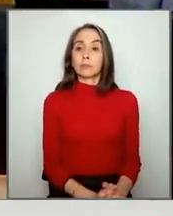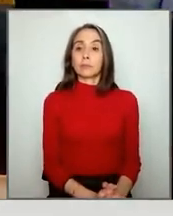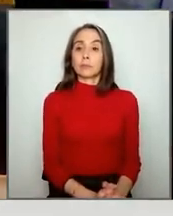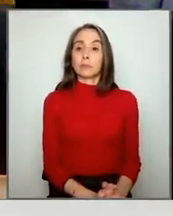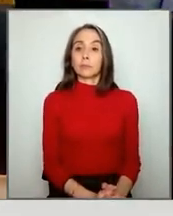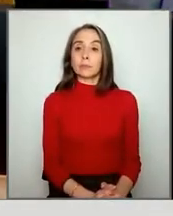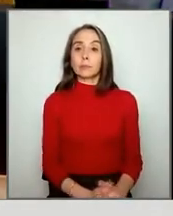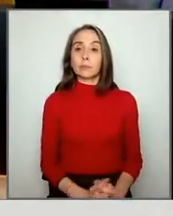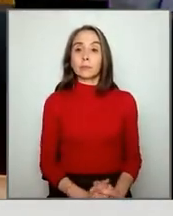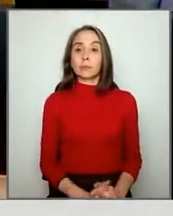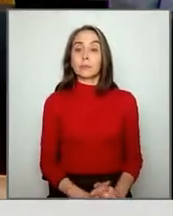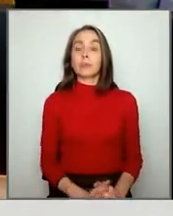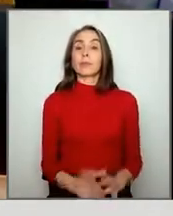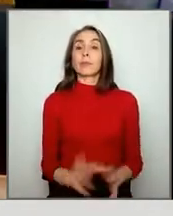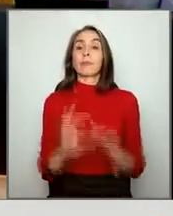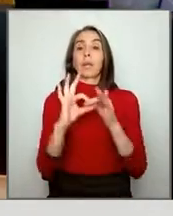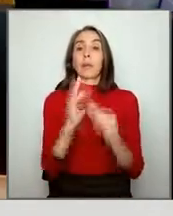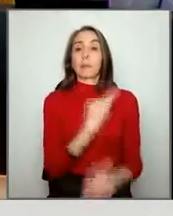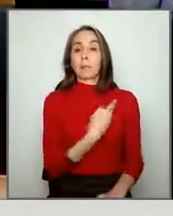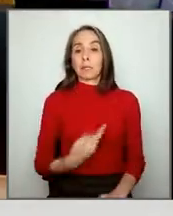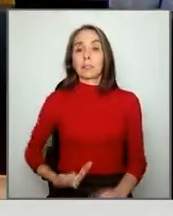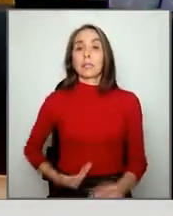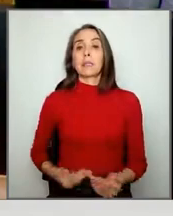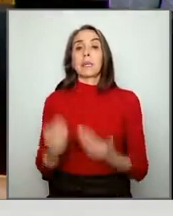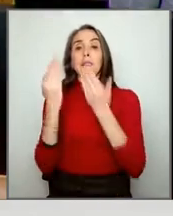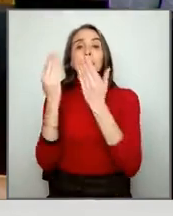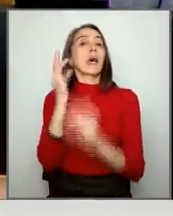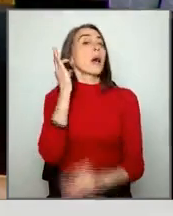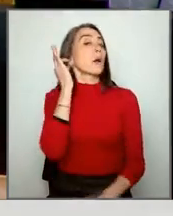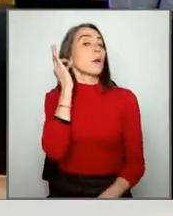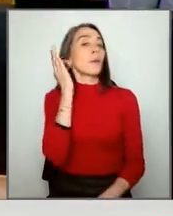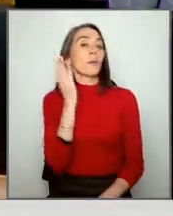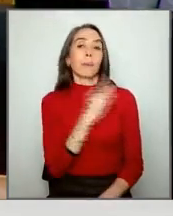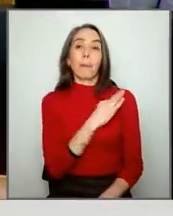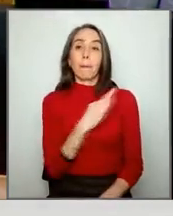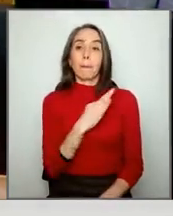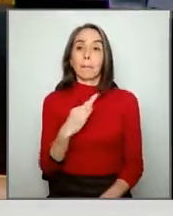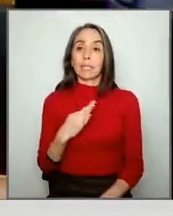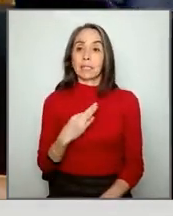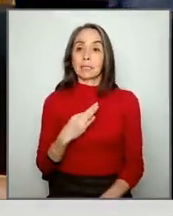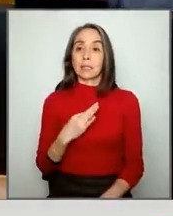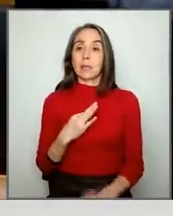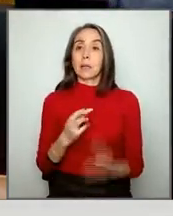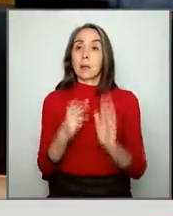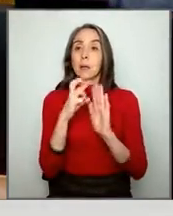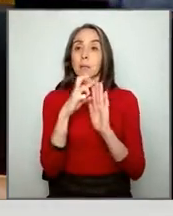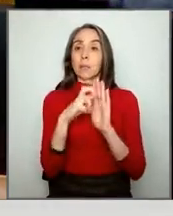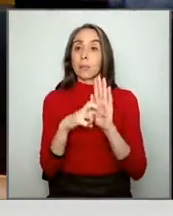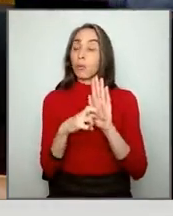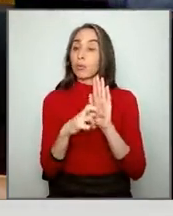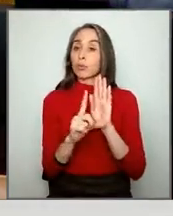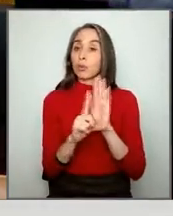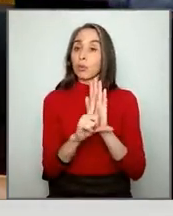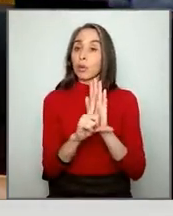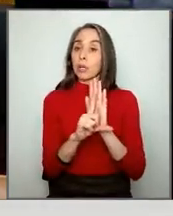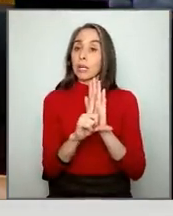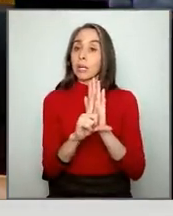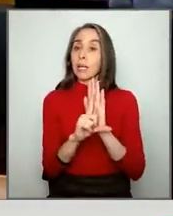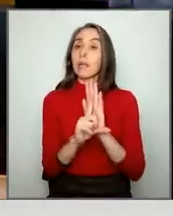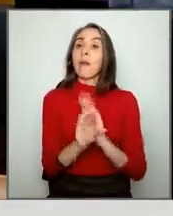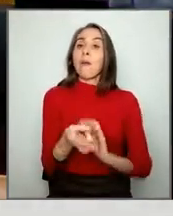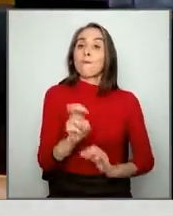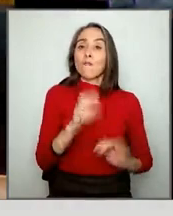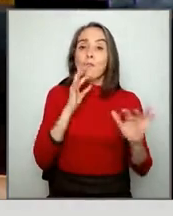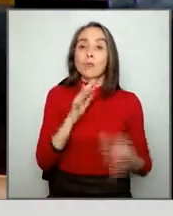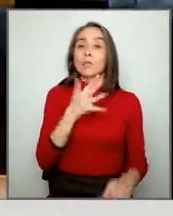vicepresidente saludar a la ministra el proyecto de ley de reutilización de aguas grises